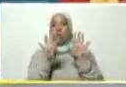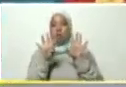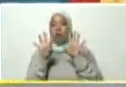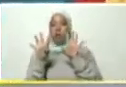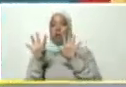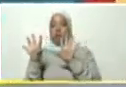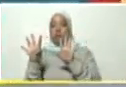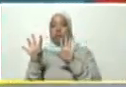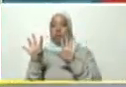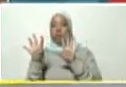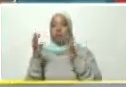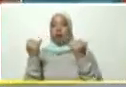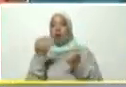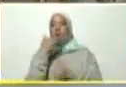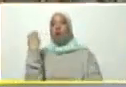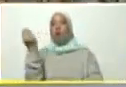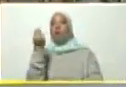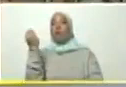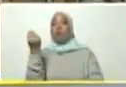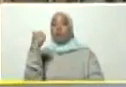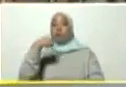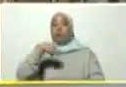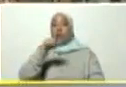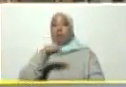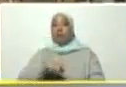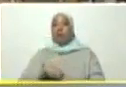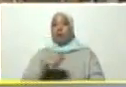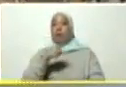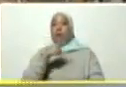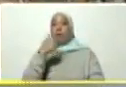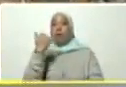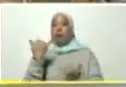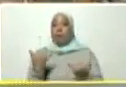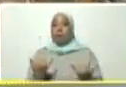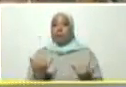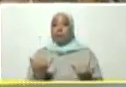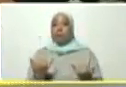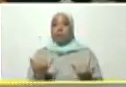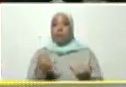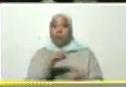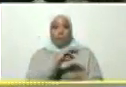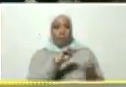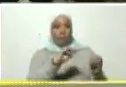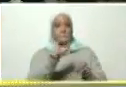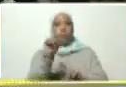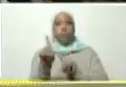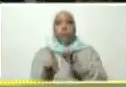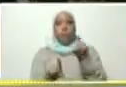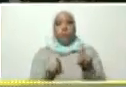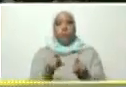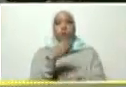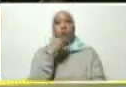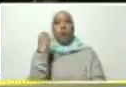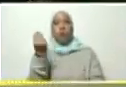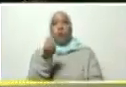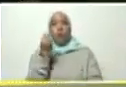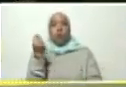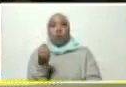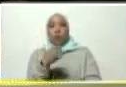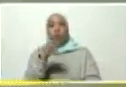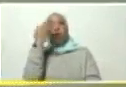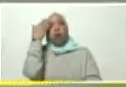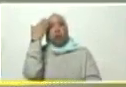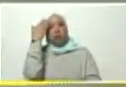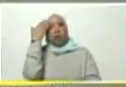más joven Pedro Héctor usted que son los marchamos aquí diva que lo sepa la juventud más joven